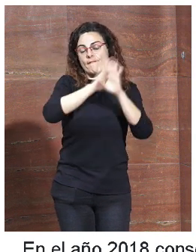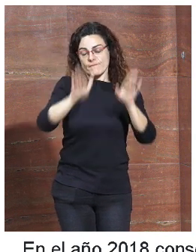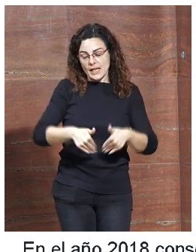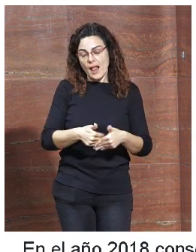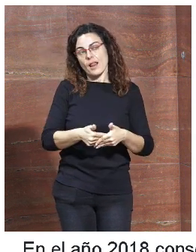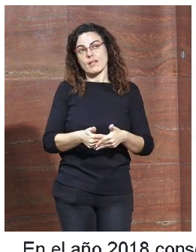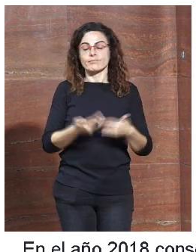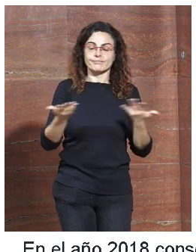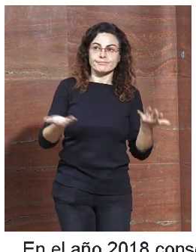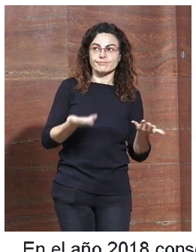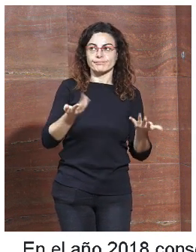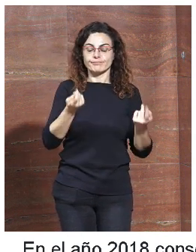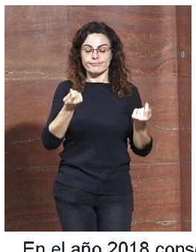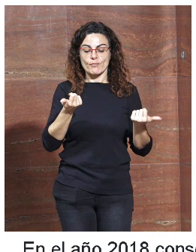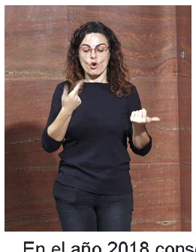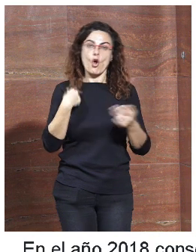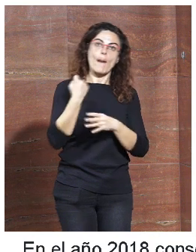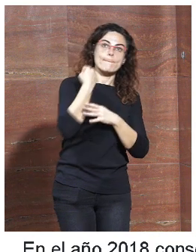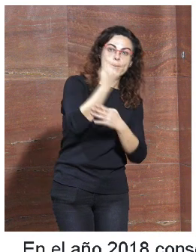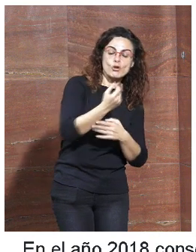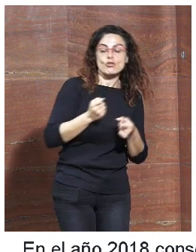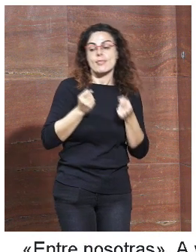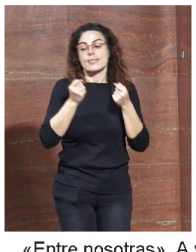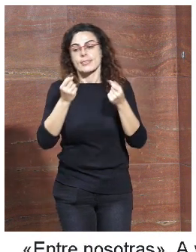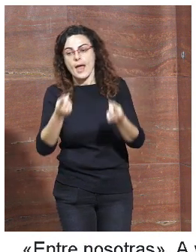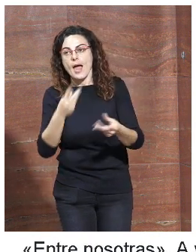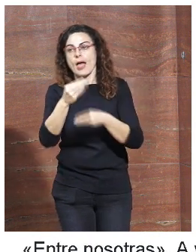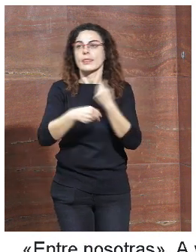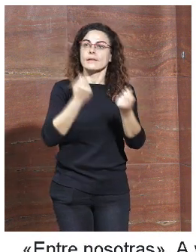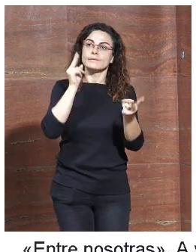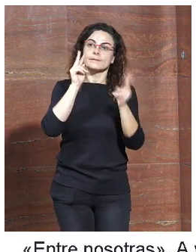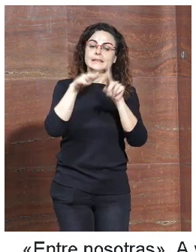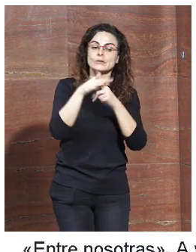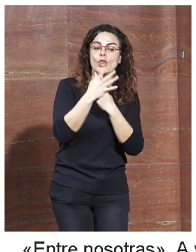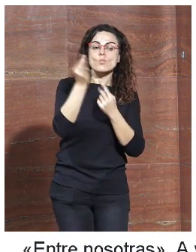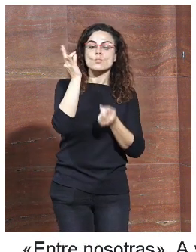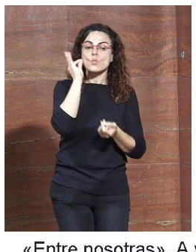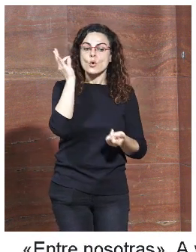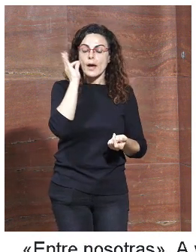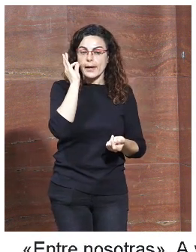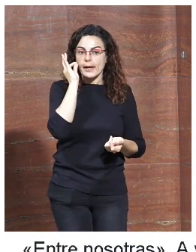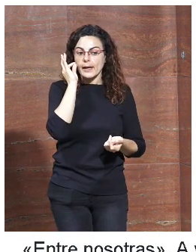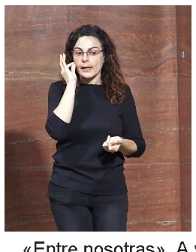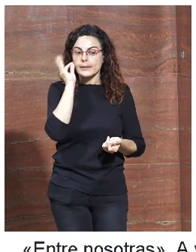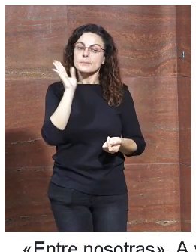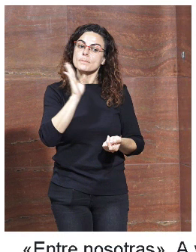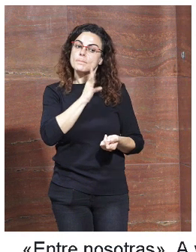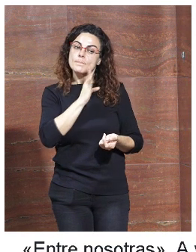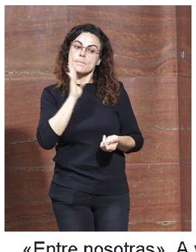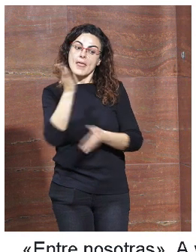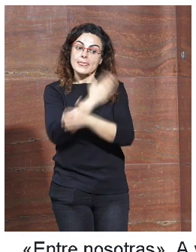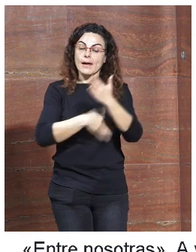vas prestando apoyos, vas visibilizando la situación de las mujeres y madres con